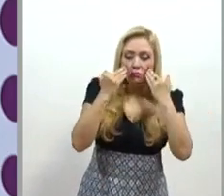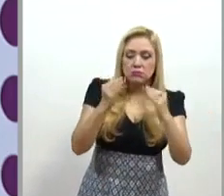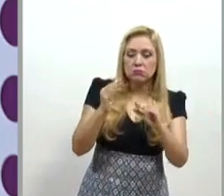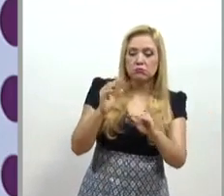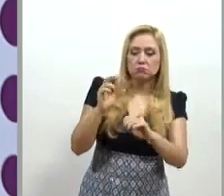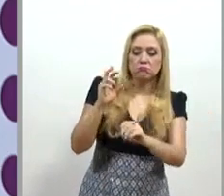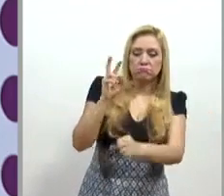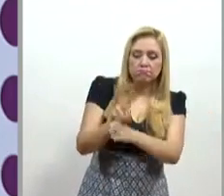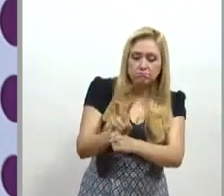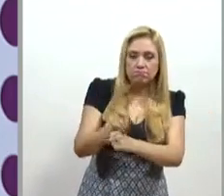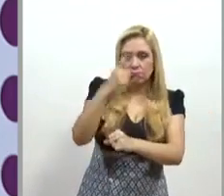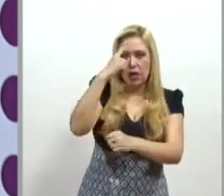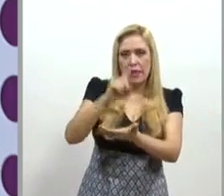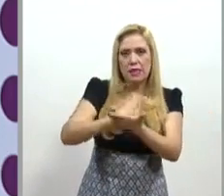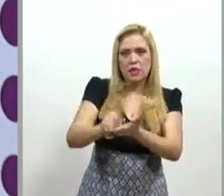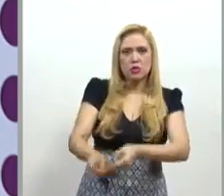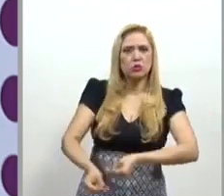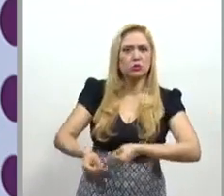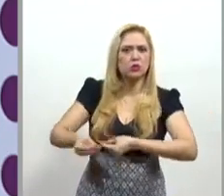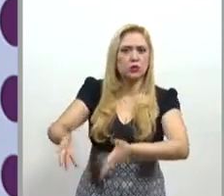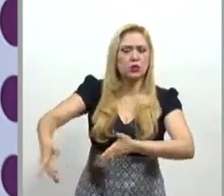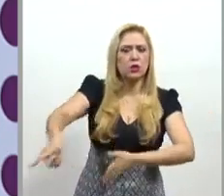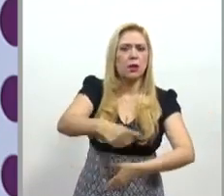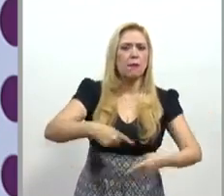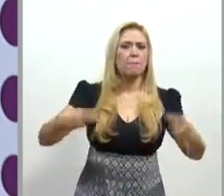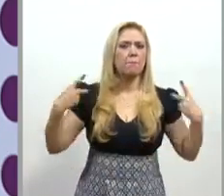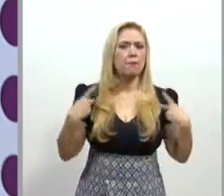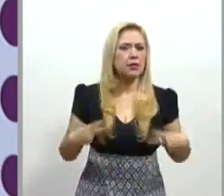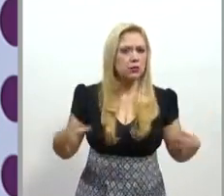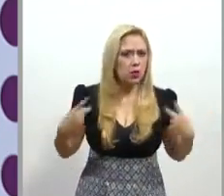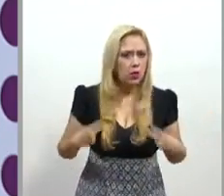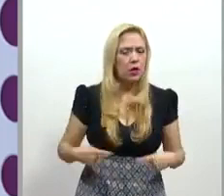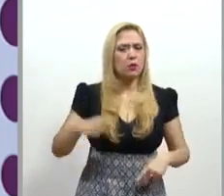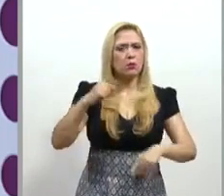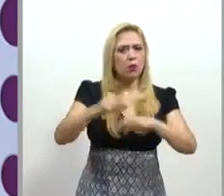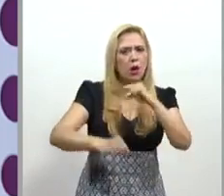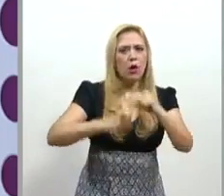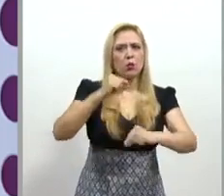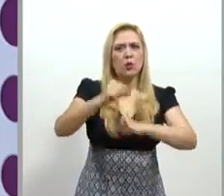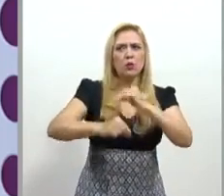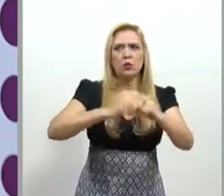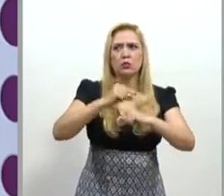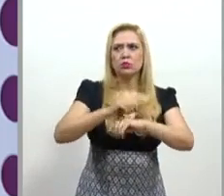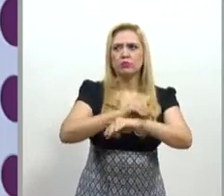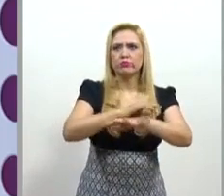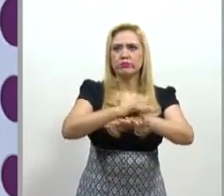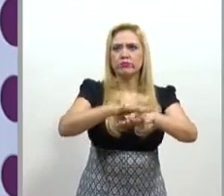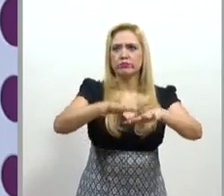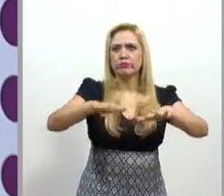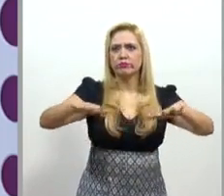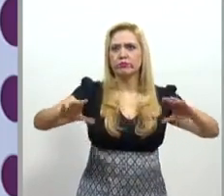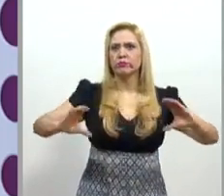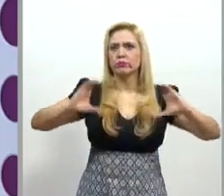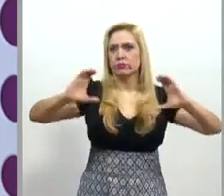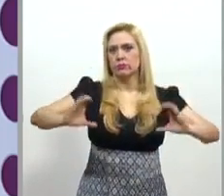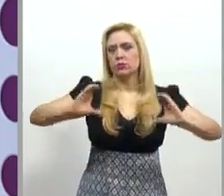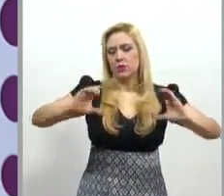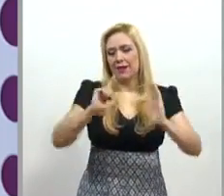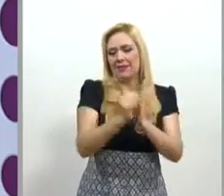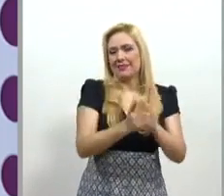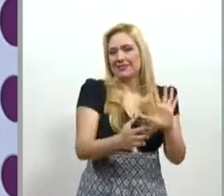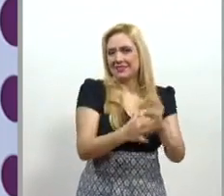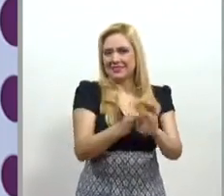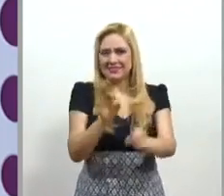derecho humano al medio ambiente ante la actividad humana y el propio detrimento que se va dando del medio ambiental y del medio natural. Eh,